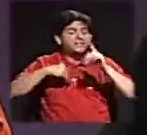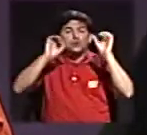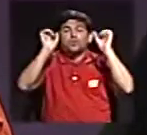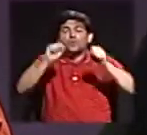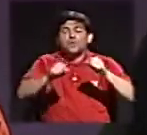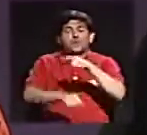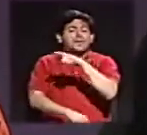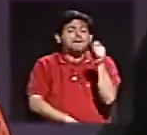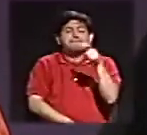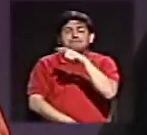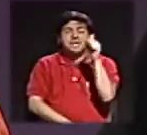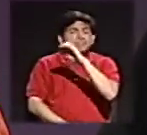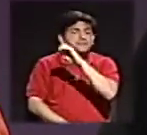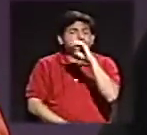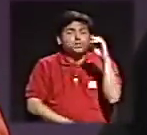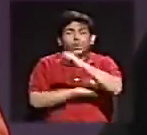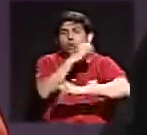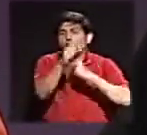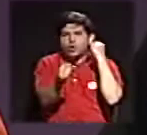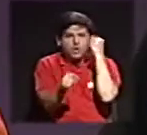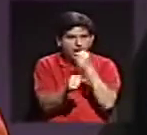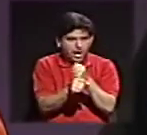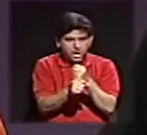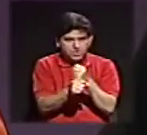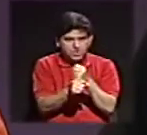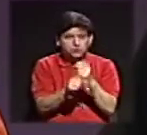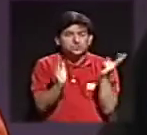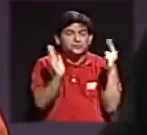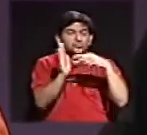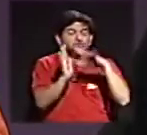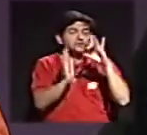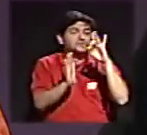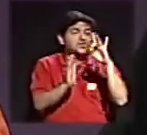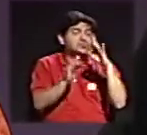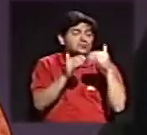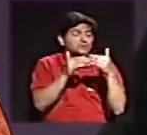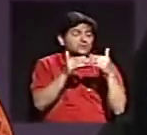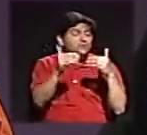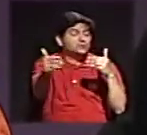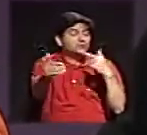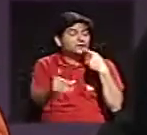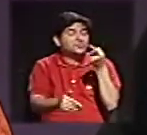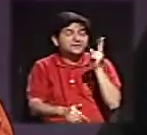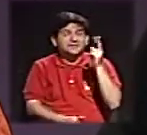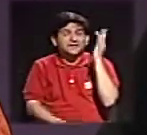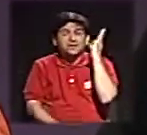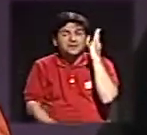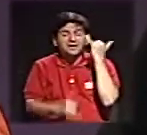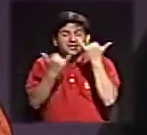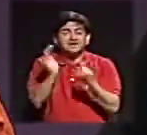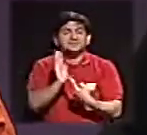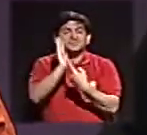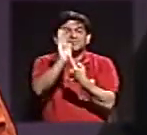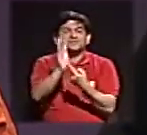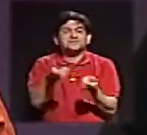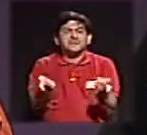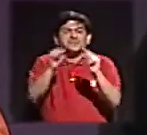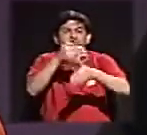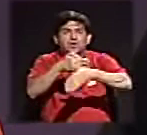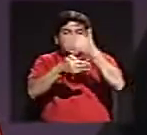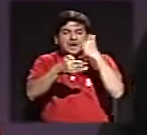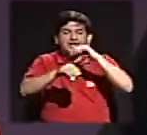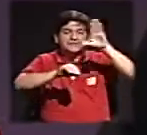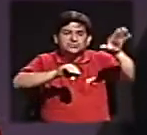durar meses, puede durar años, ¿verdad? Vean que desde el 2008, dicen las compañeras, fue presentado el caso anterior, al cual